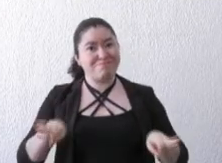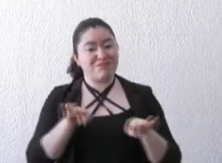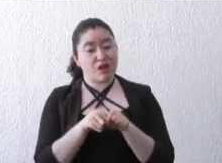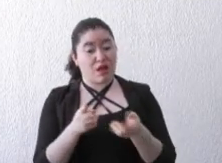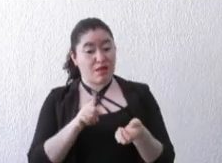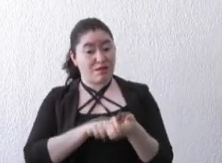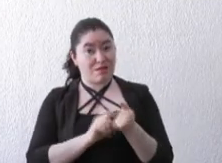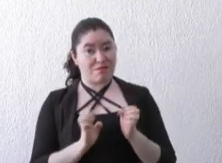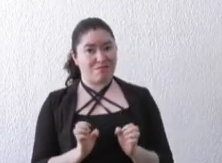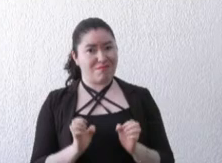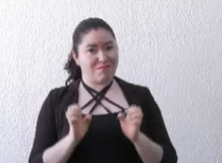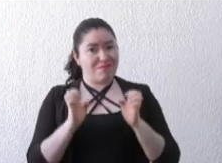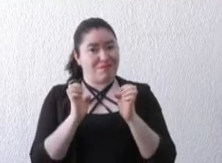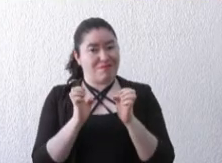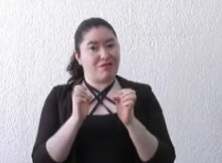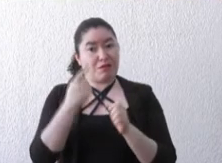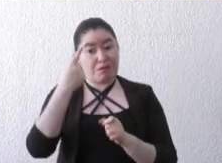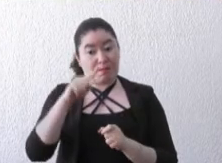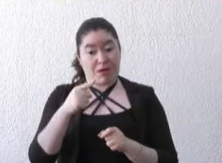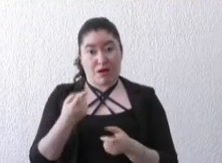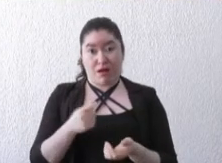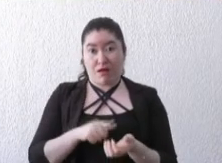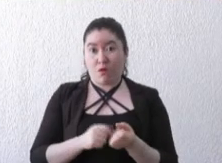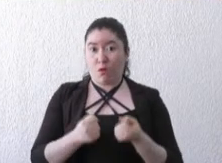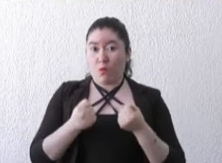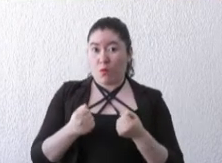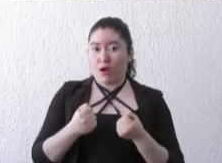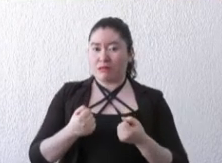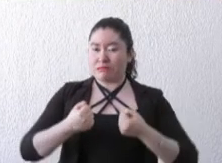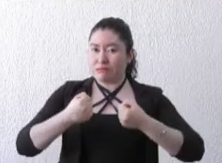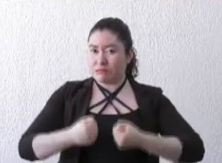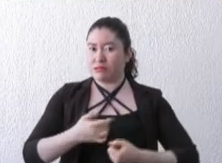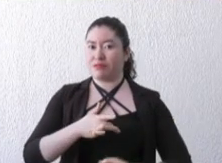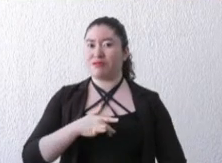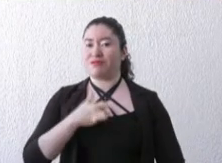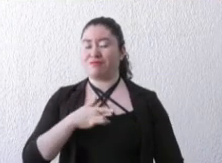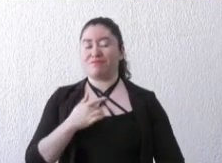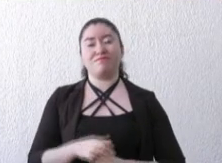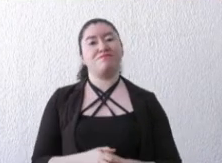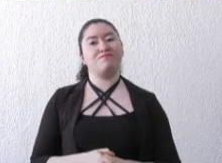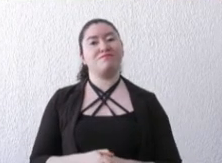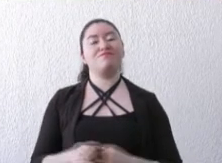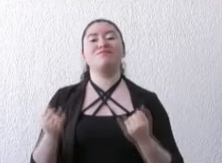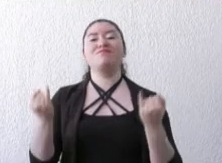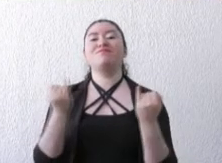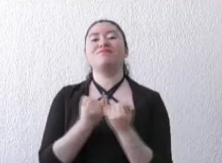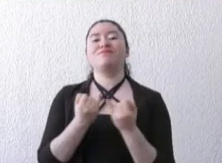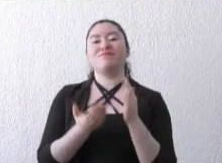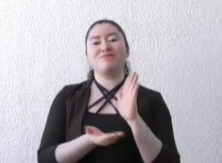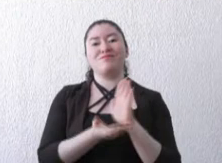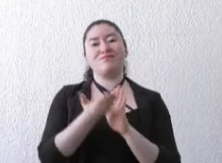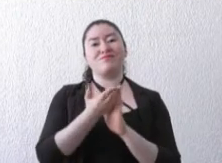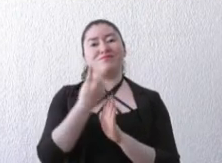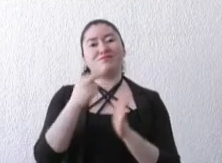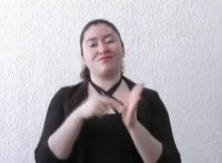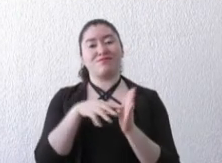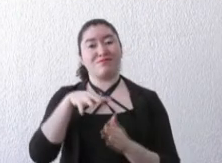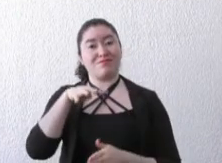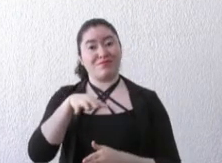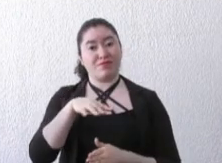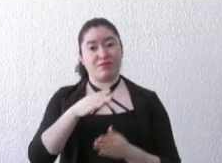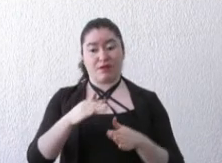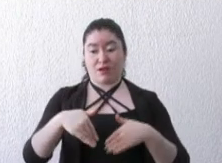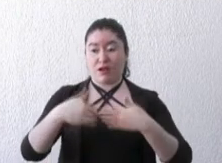el darle esta seguridad. La siguiente. Y también se construyeron en 2019 las fachadas.